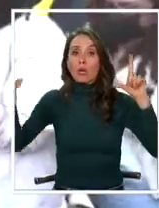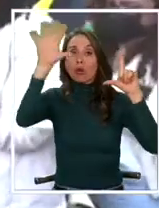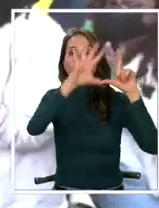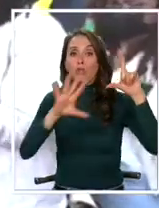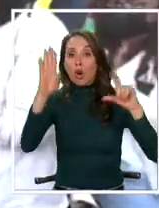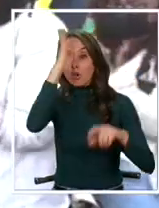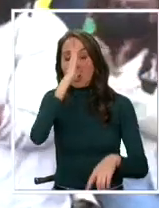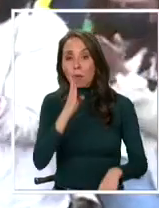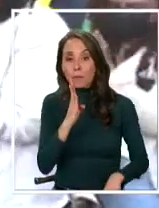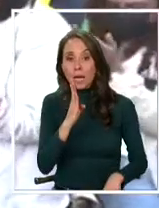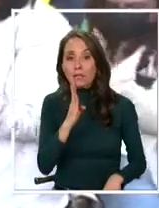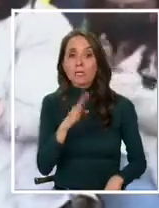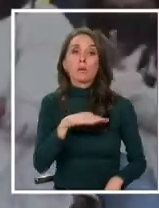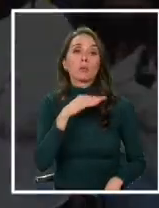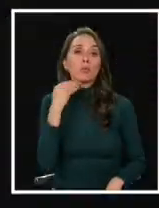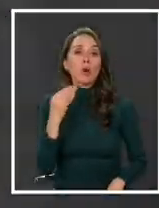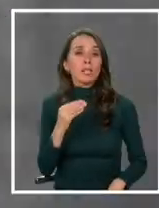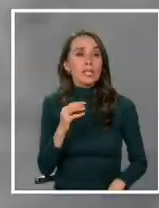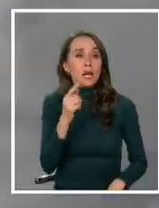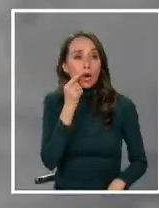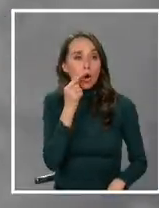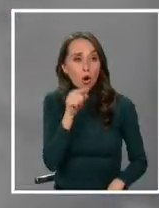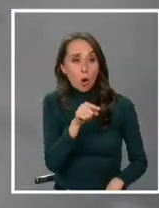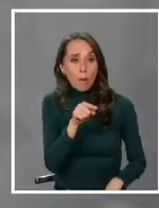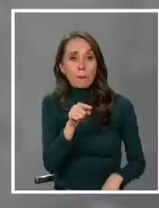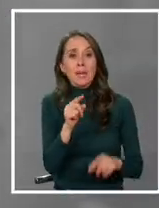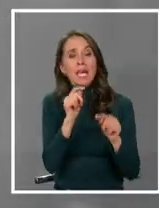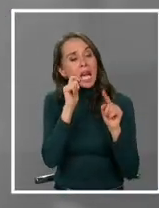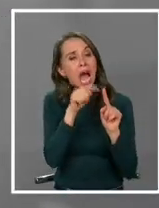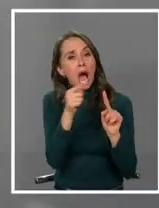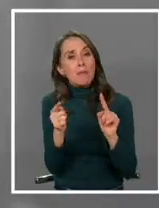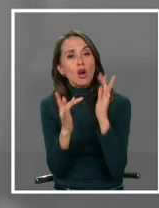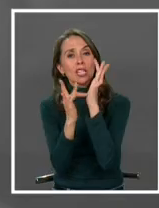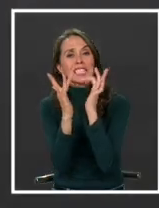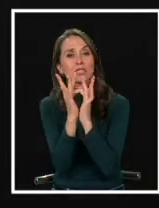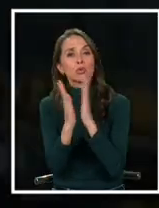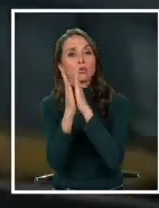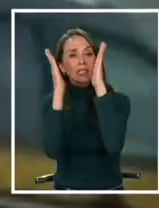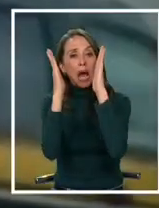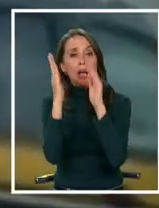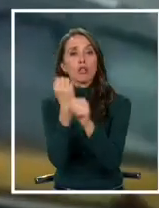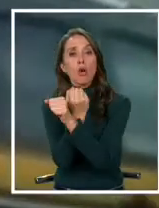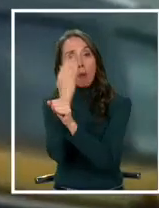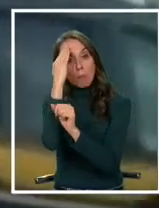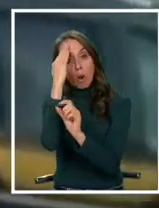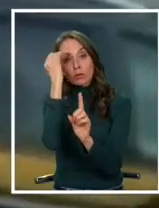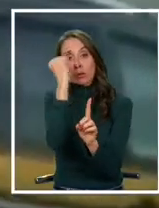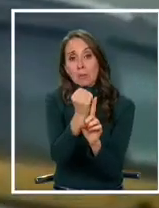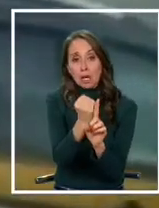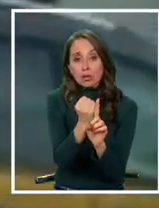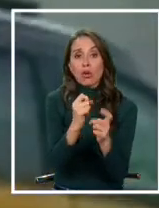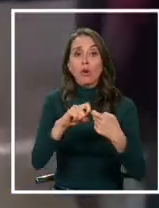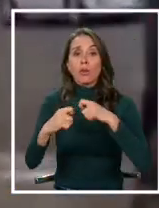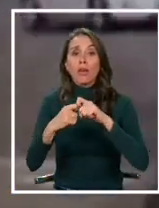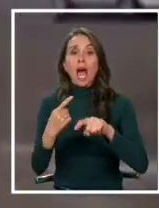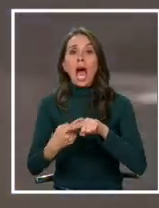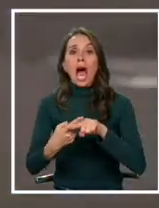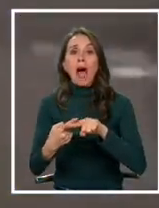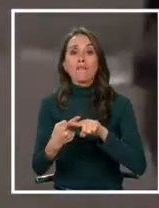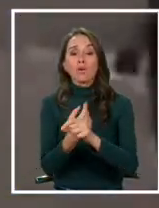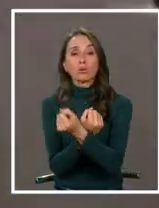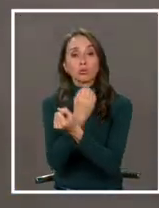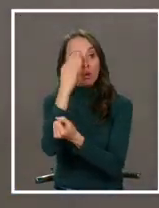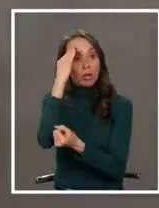Brasil esta vez la muerte de genivaldo de Jesús Santos en manos de la policía Abre nuevamente el debate en torno al abuso de los